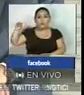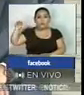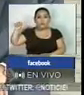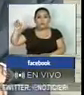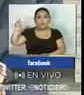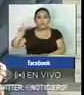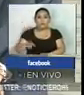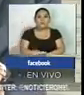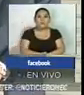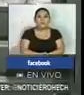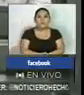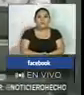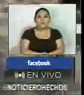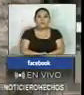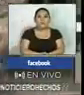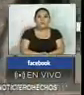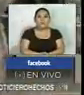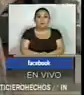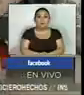Hechos.